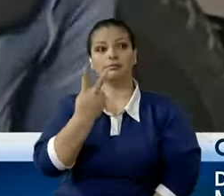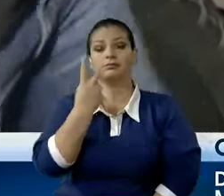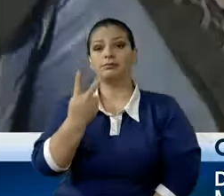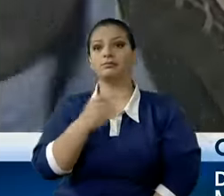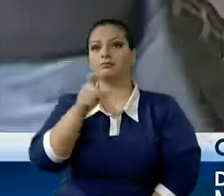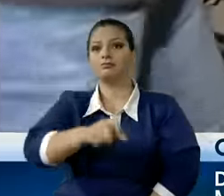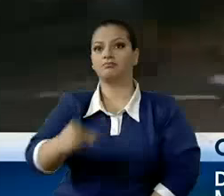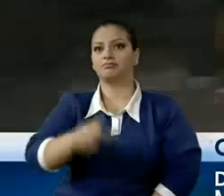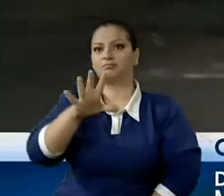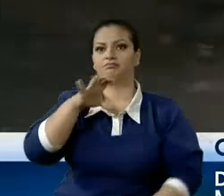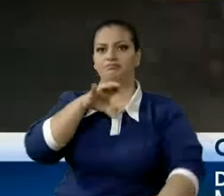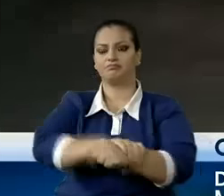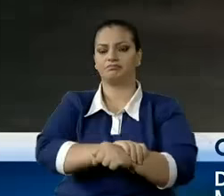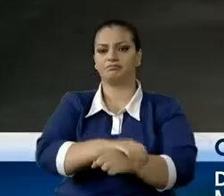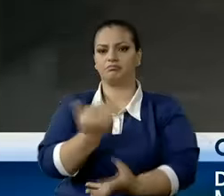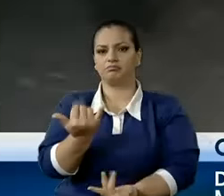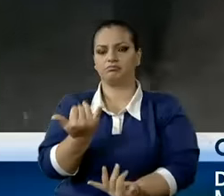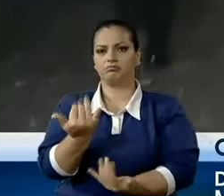de flagrancia.